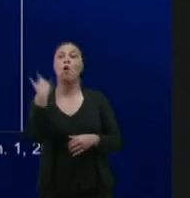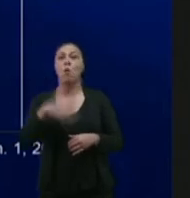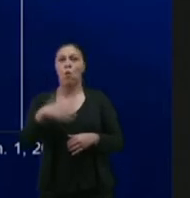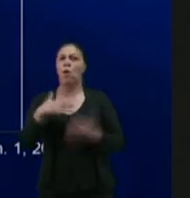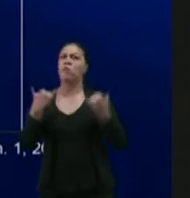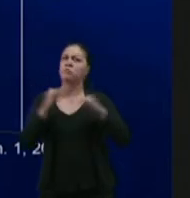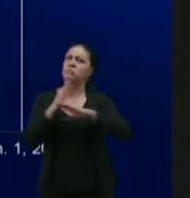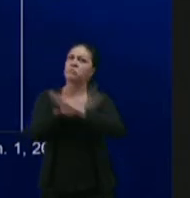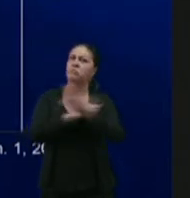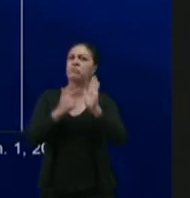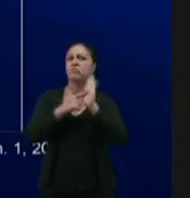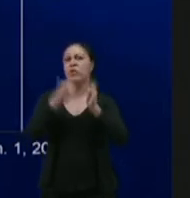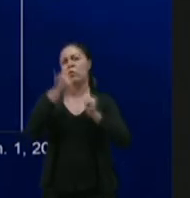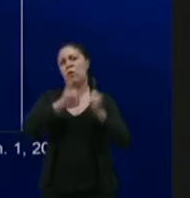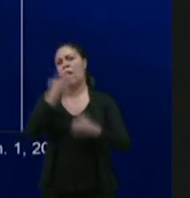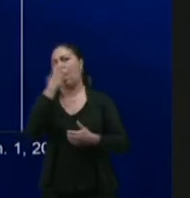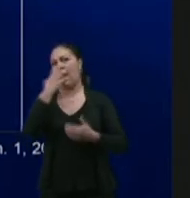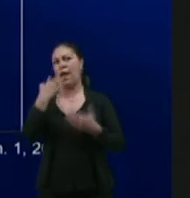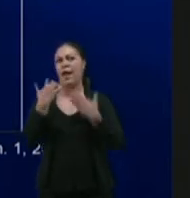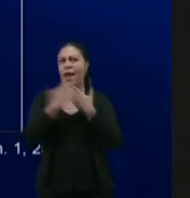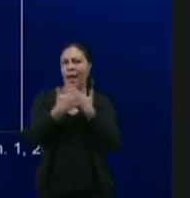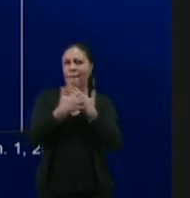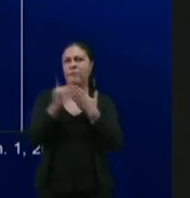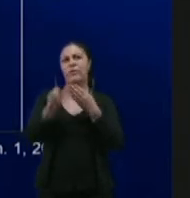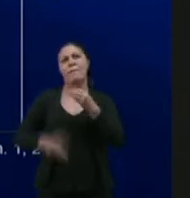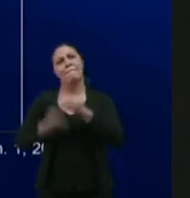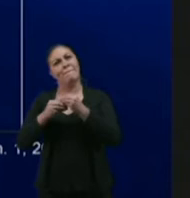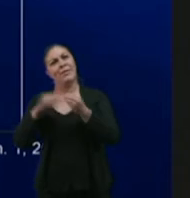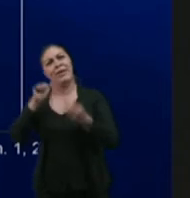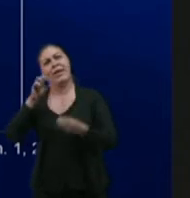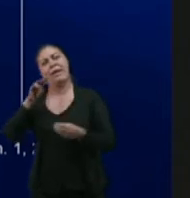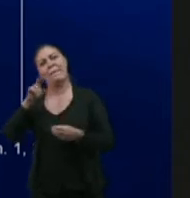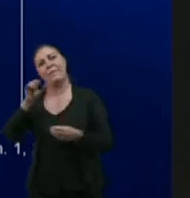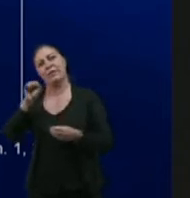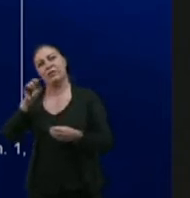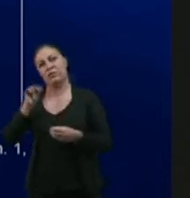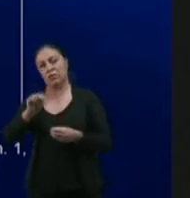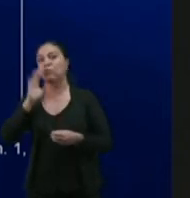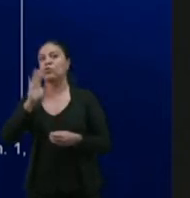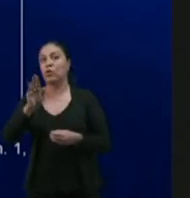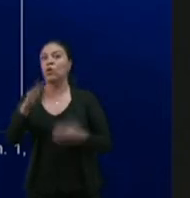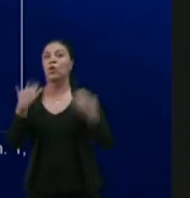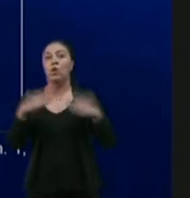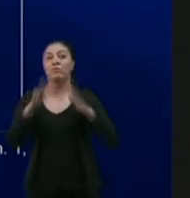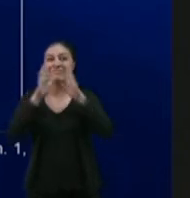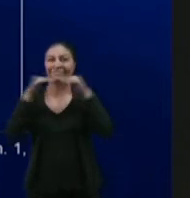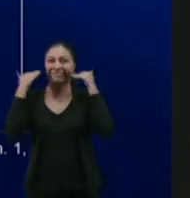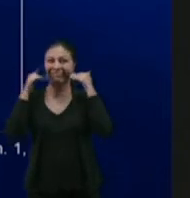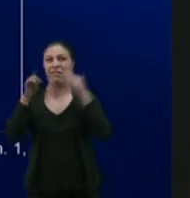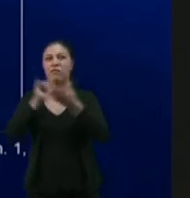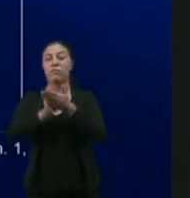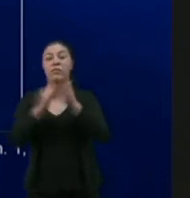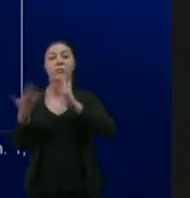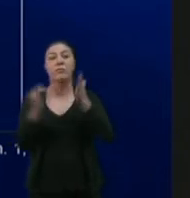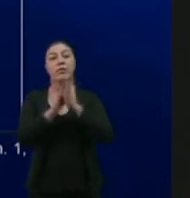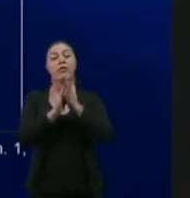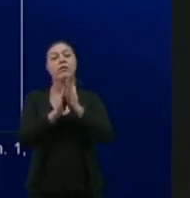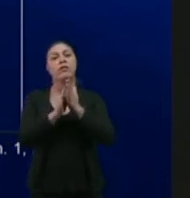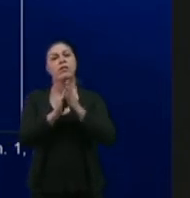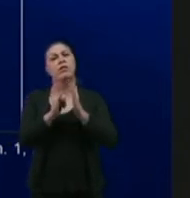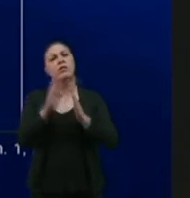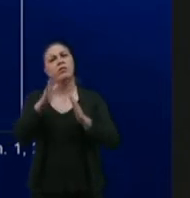señalado Apple y Amazon como una representación del porcentaje del mercado S&P 500, son las